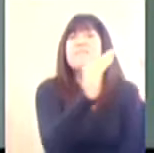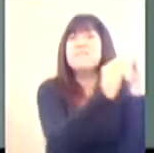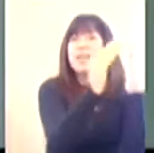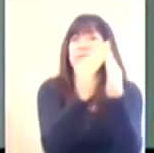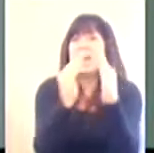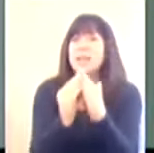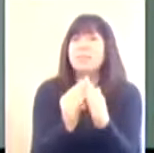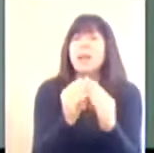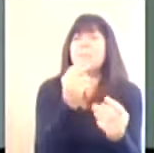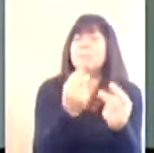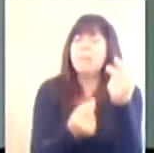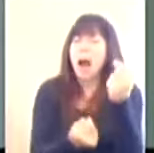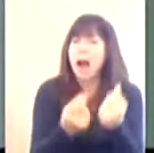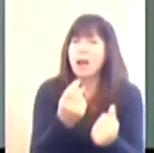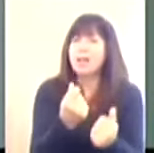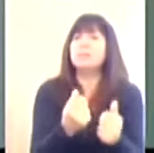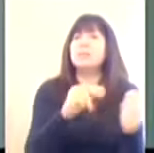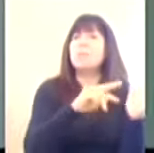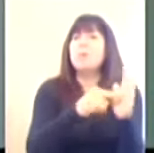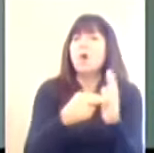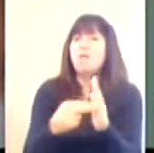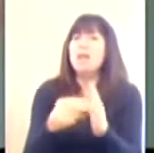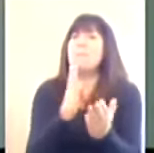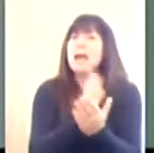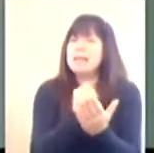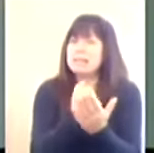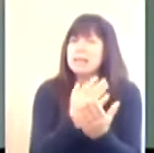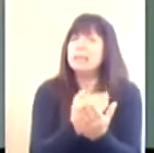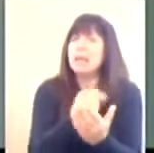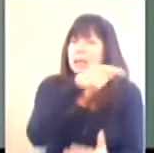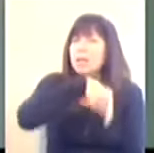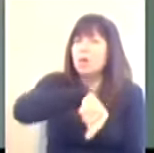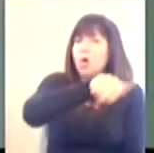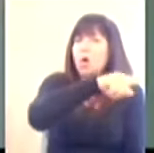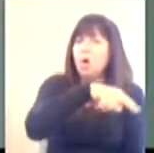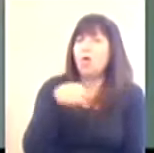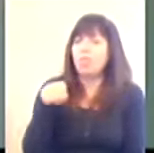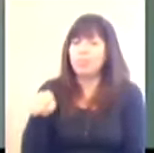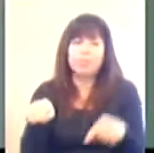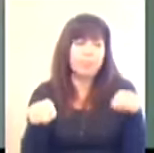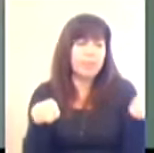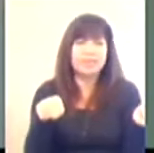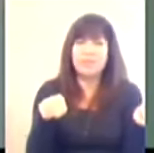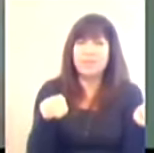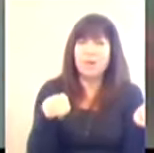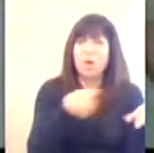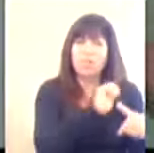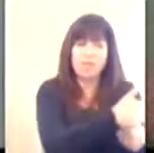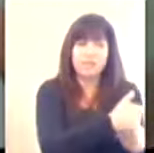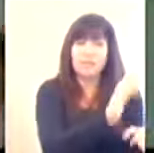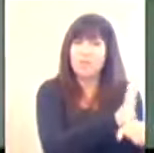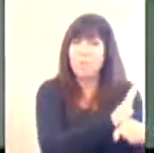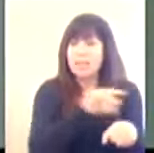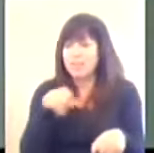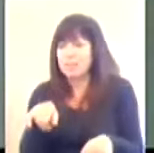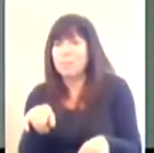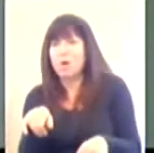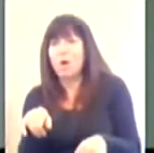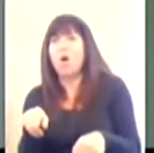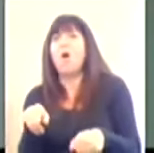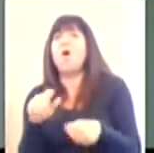un factor crítico y estratégico en ambos desafíos, tanto en el desafío de la pandemia como en el